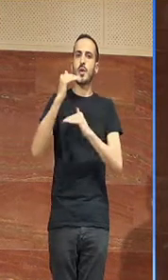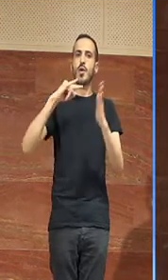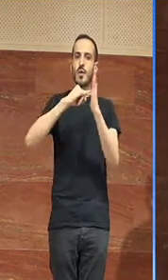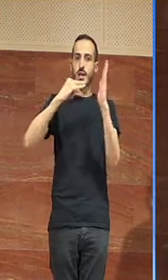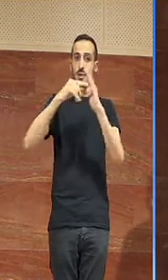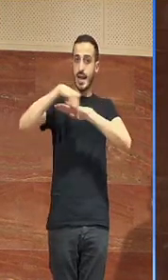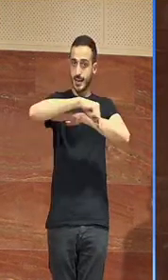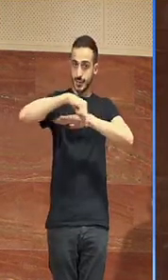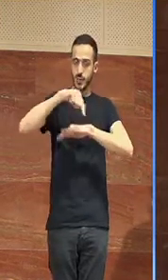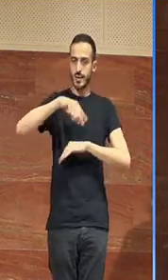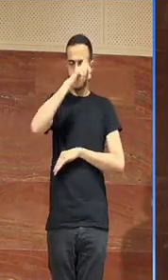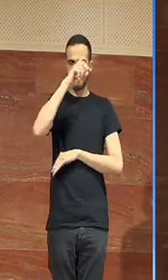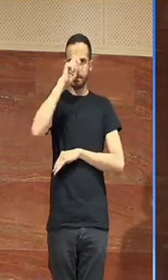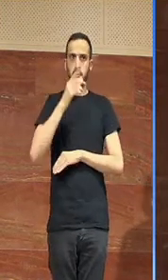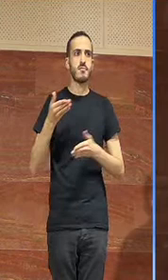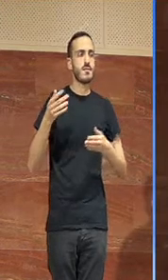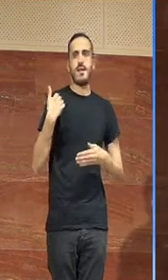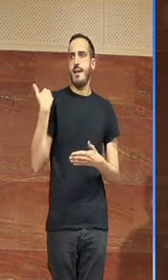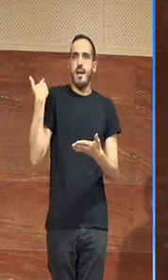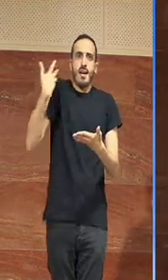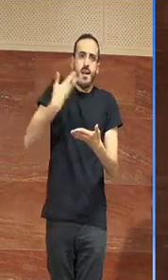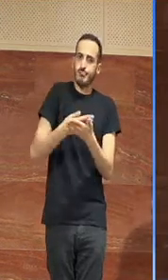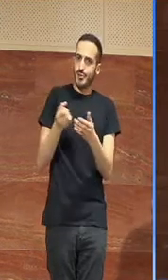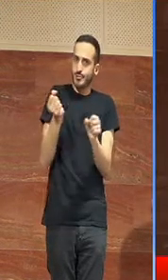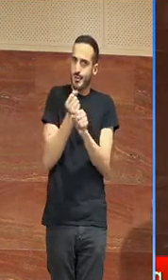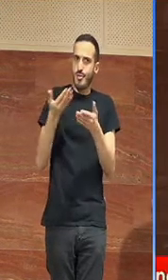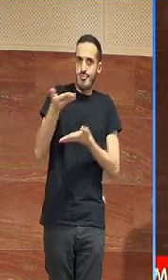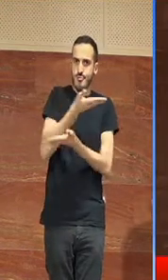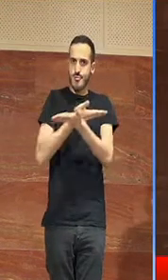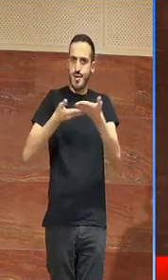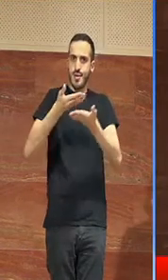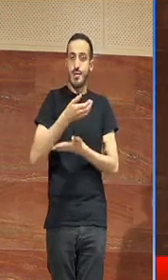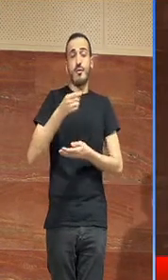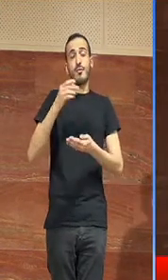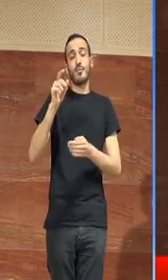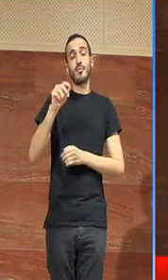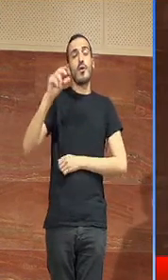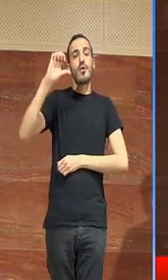colaborador hace años en el estudio de Víctor Cotelo y Carlos Puente Fernández.